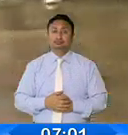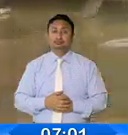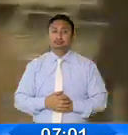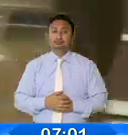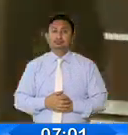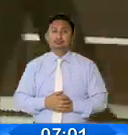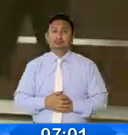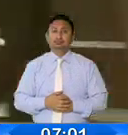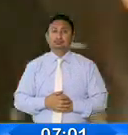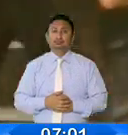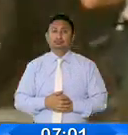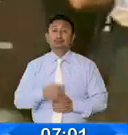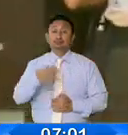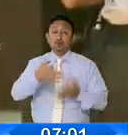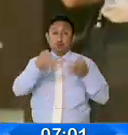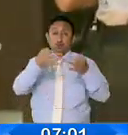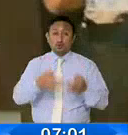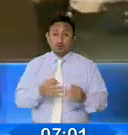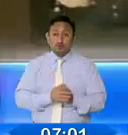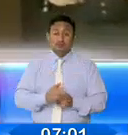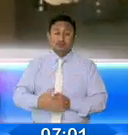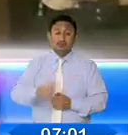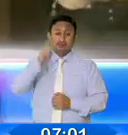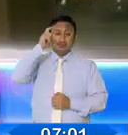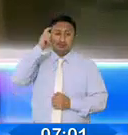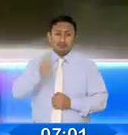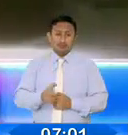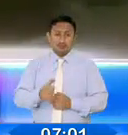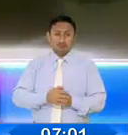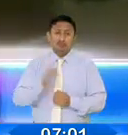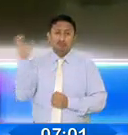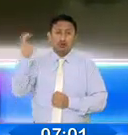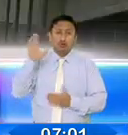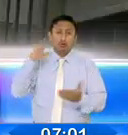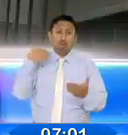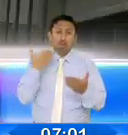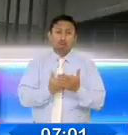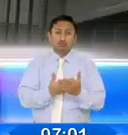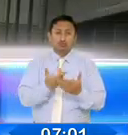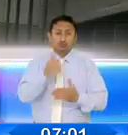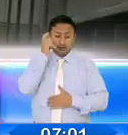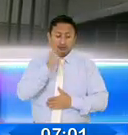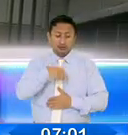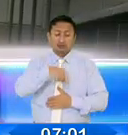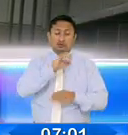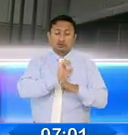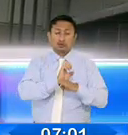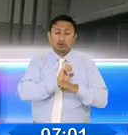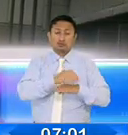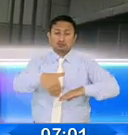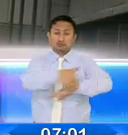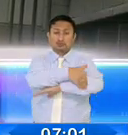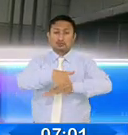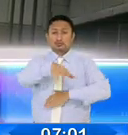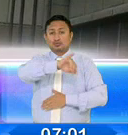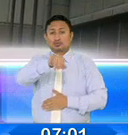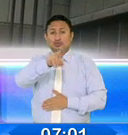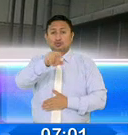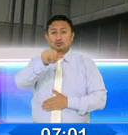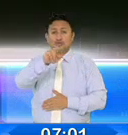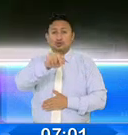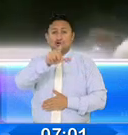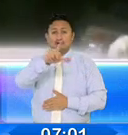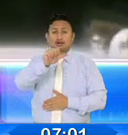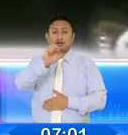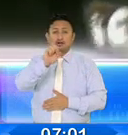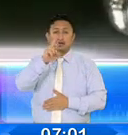Este es el momento en el que el fiscal general del Estado de Colombia arribó hasta la Fiscalía General del Estado ubicada en la calle Juan León Mera de la ciudad de Quito. Su ingreso